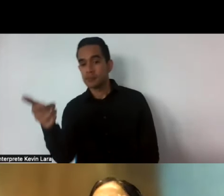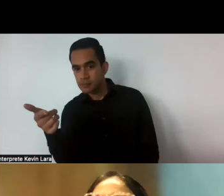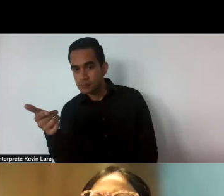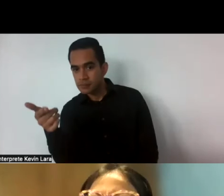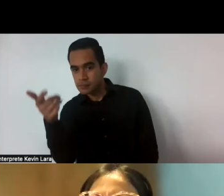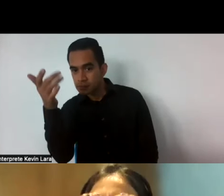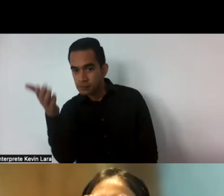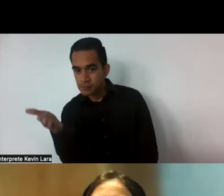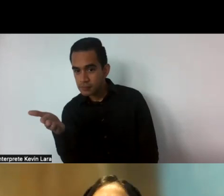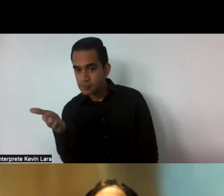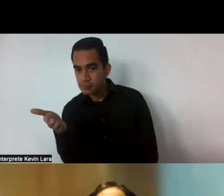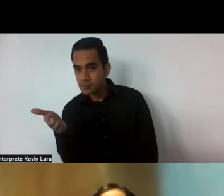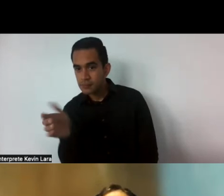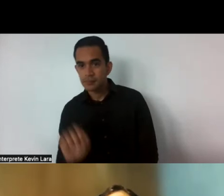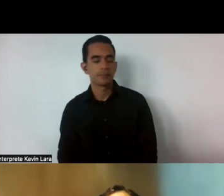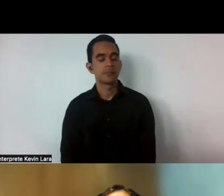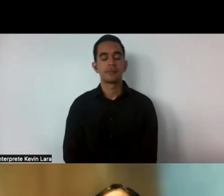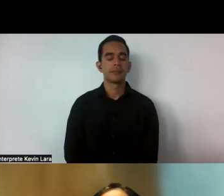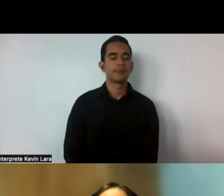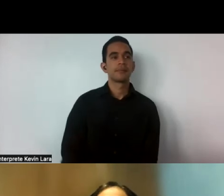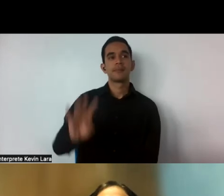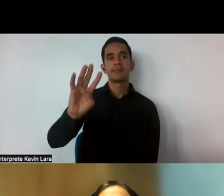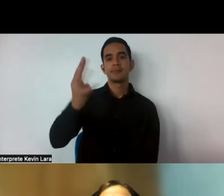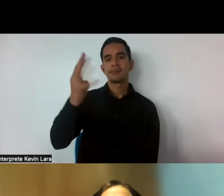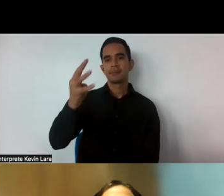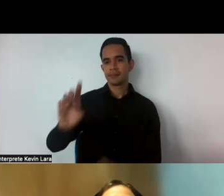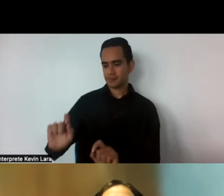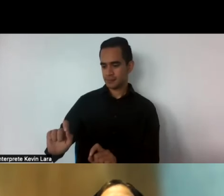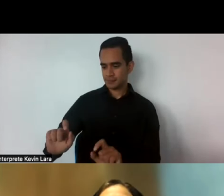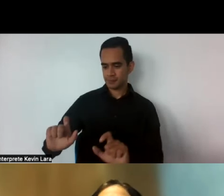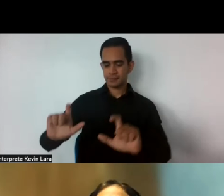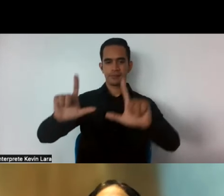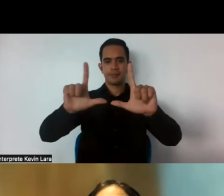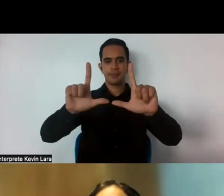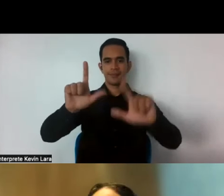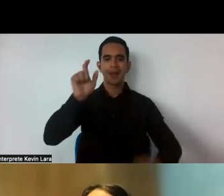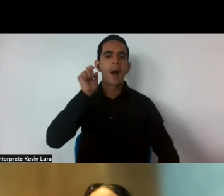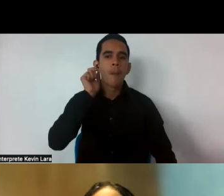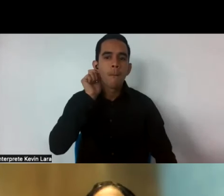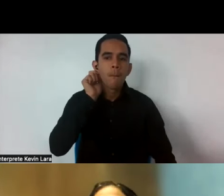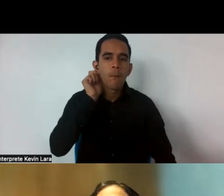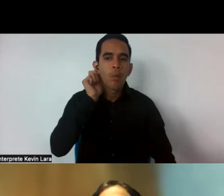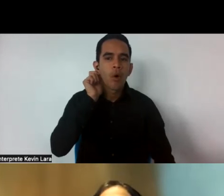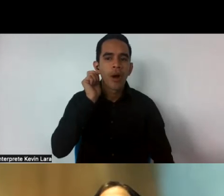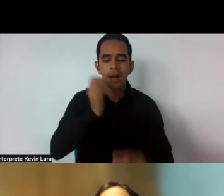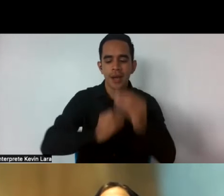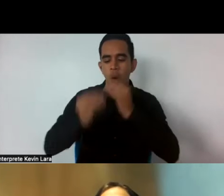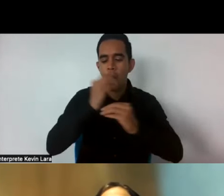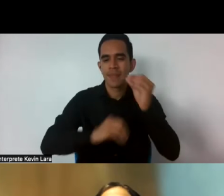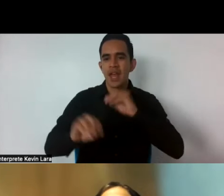¿Qué les transmite esa cuarta imagen? La chica comiendo donas, un dulce.